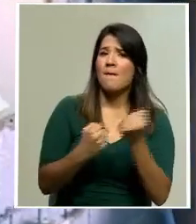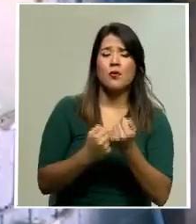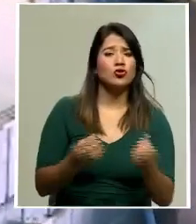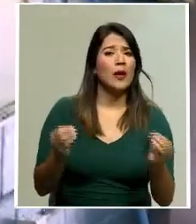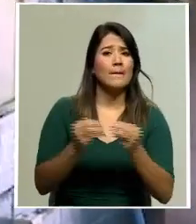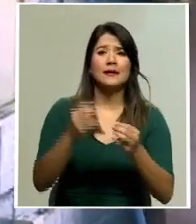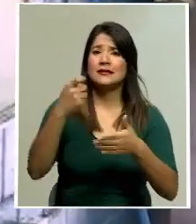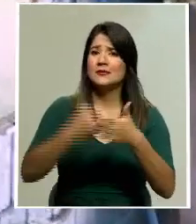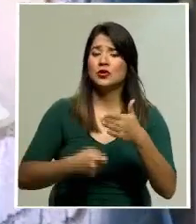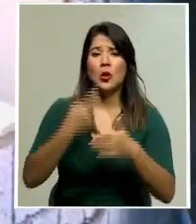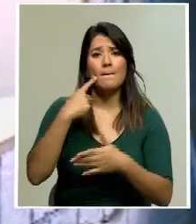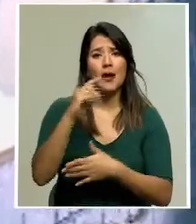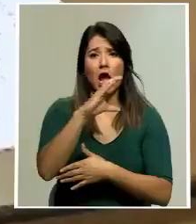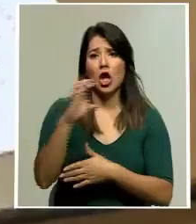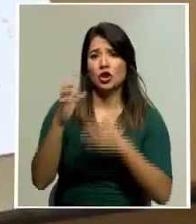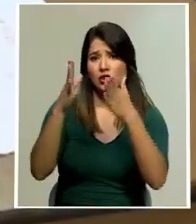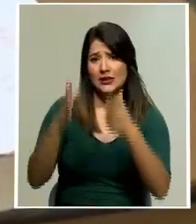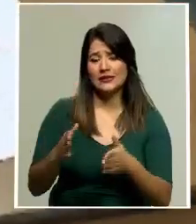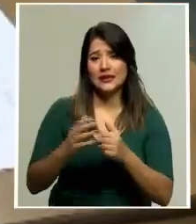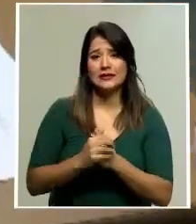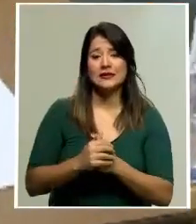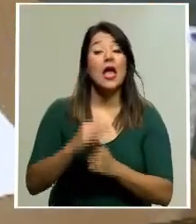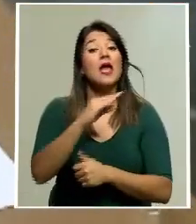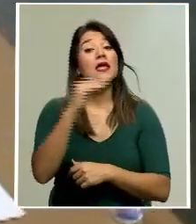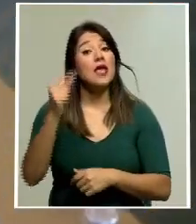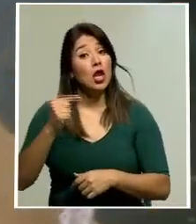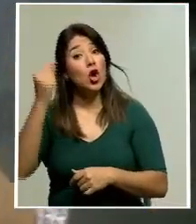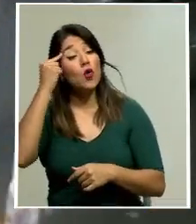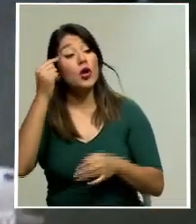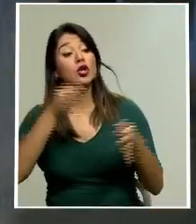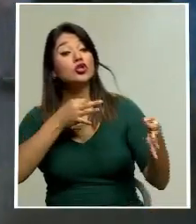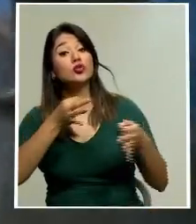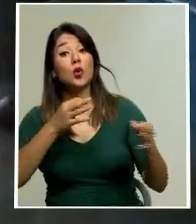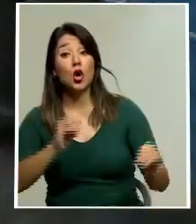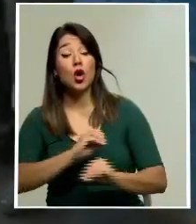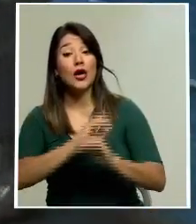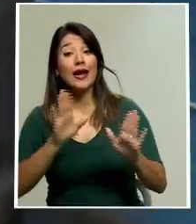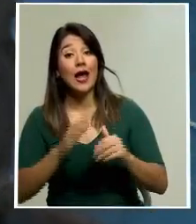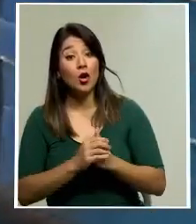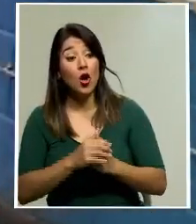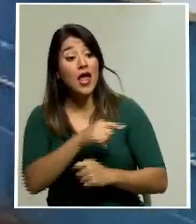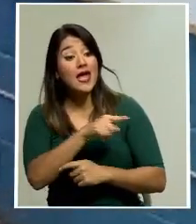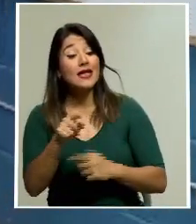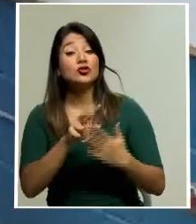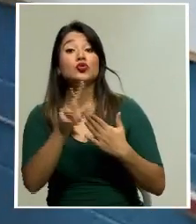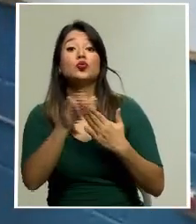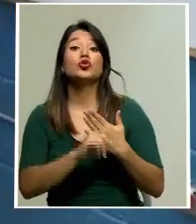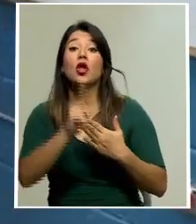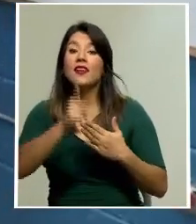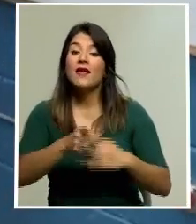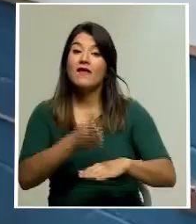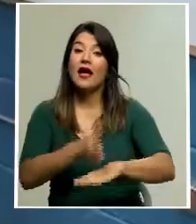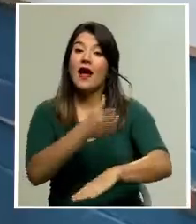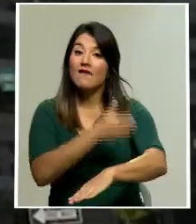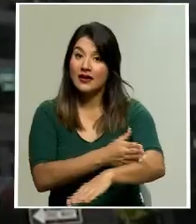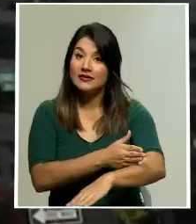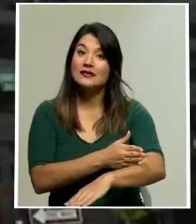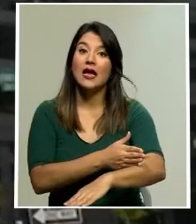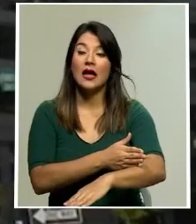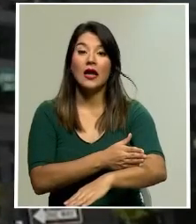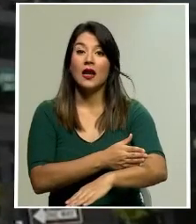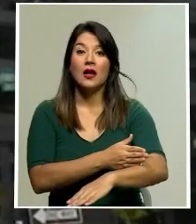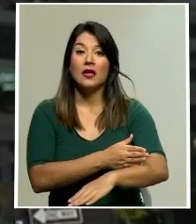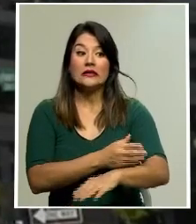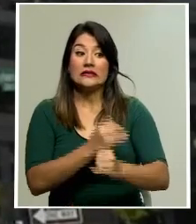los costarricenses, y desde el gobierno también han sido claros en que estos proyectos deben avanzar tal y como